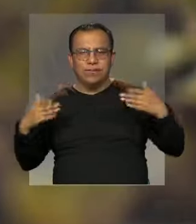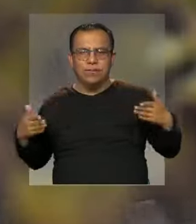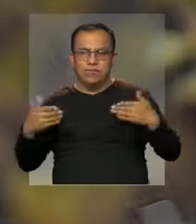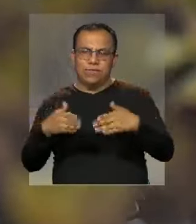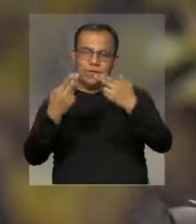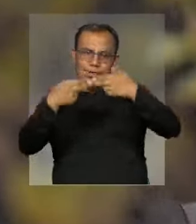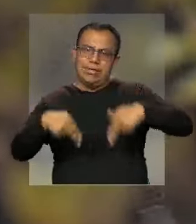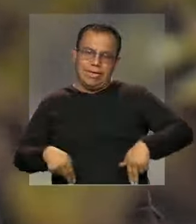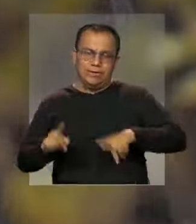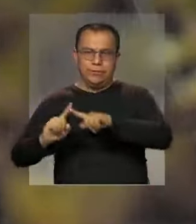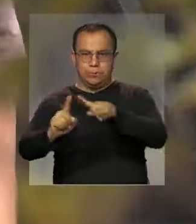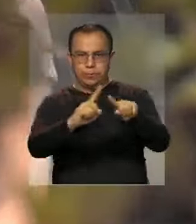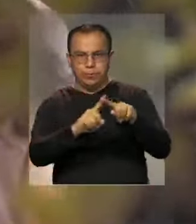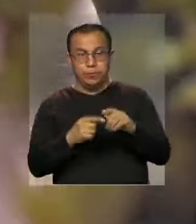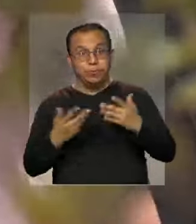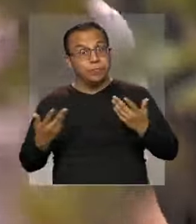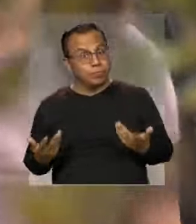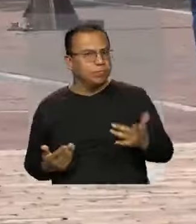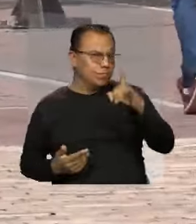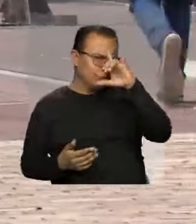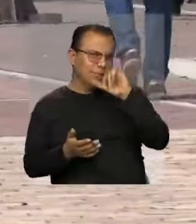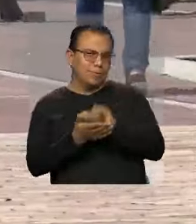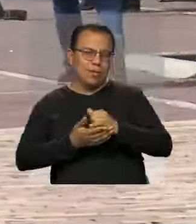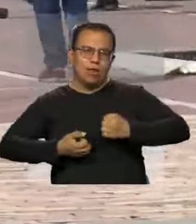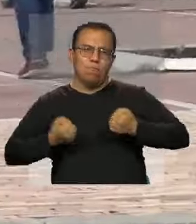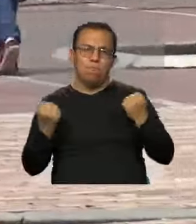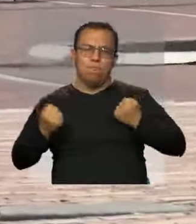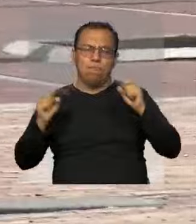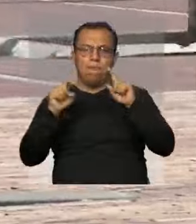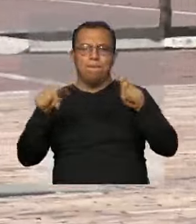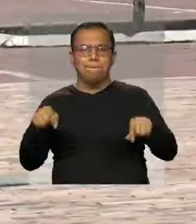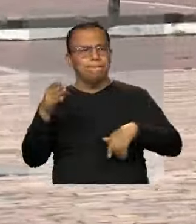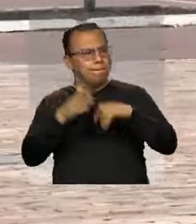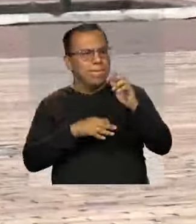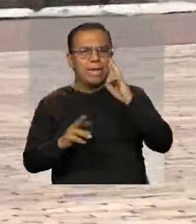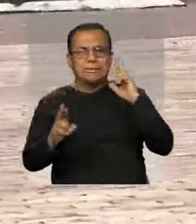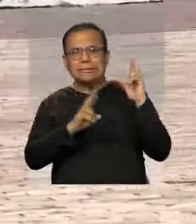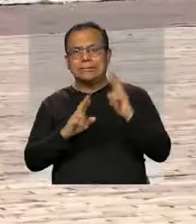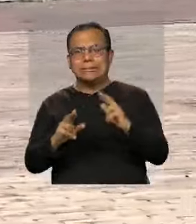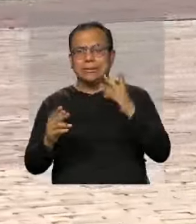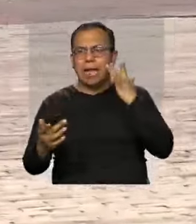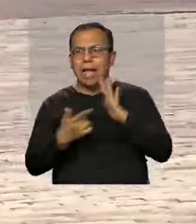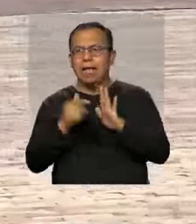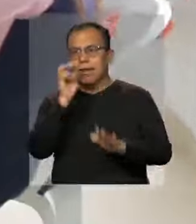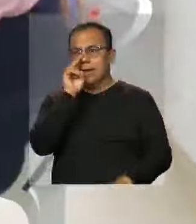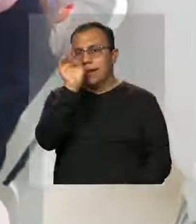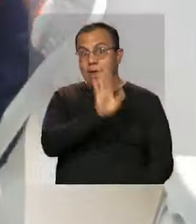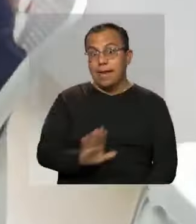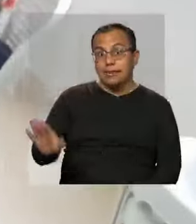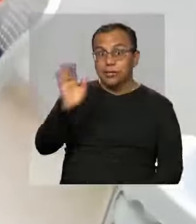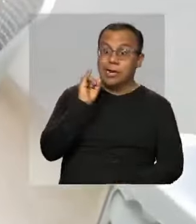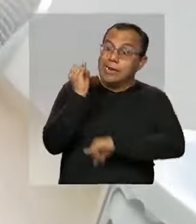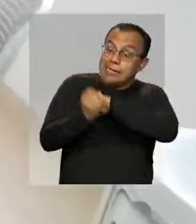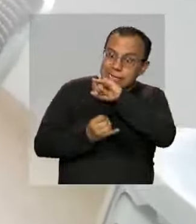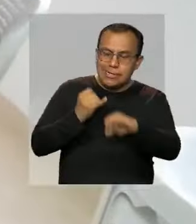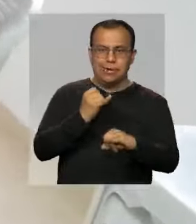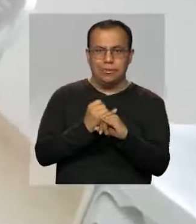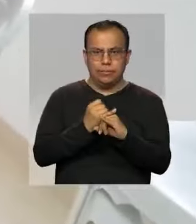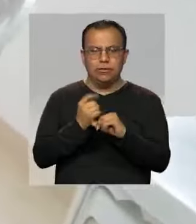género diferencial. Y yo creo que Bogotá definitivamente se ha vuelto un referente nacional e incluso